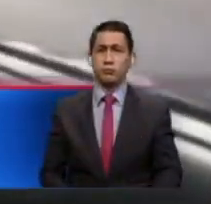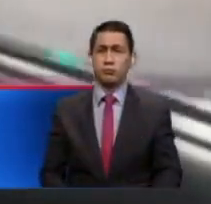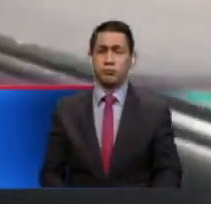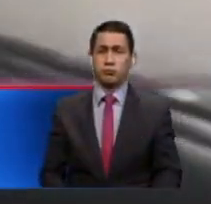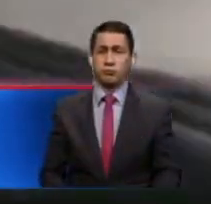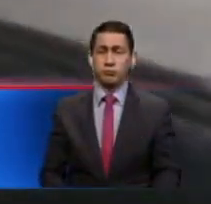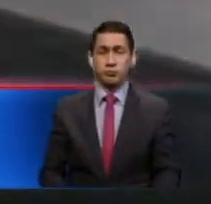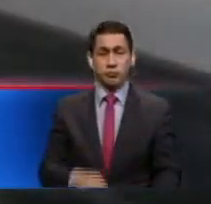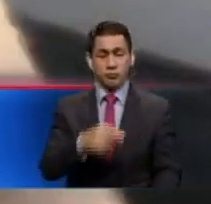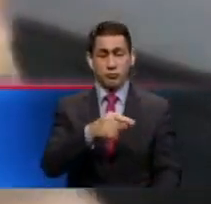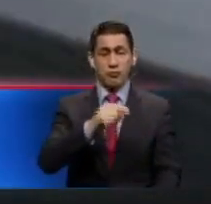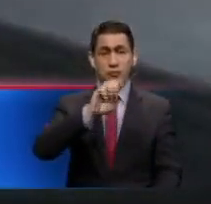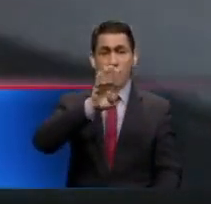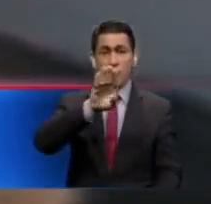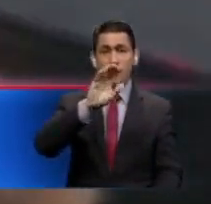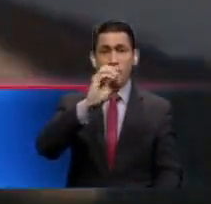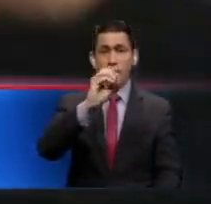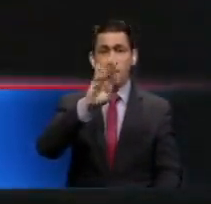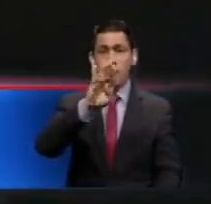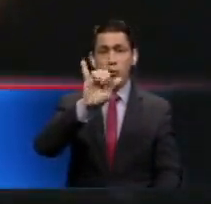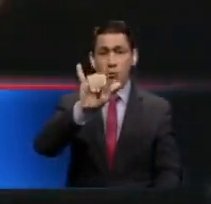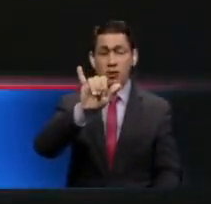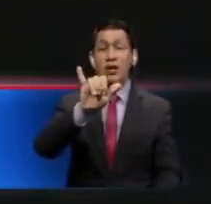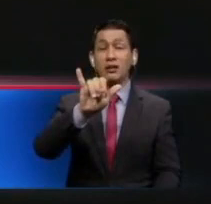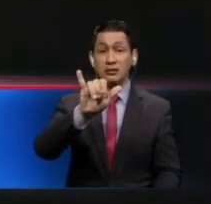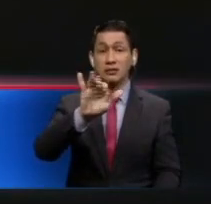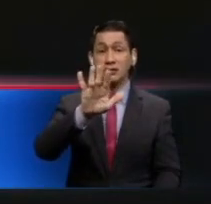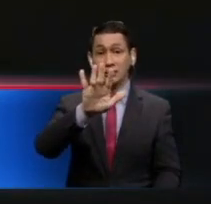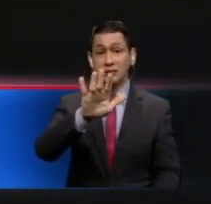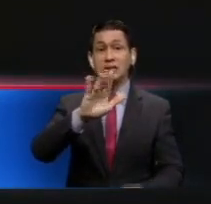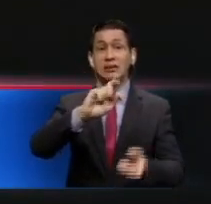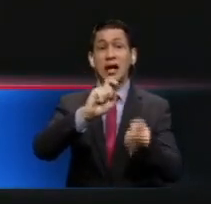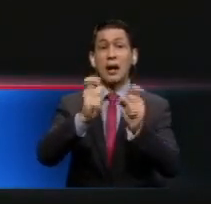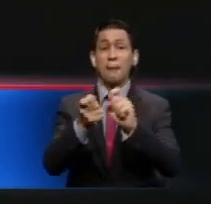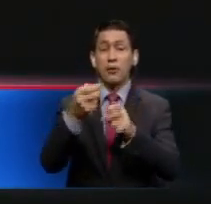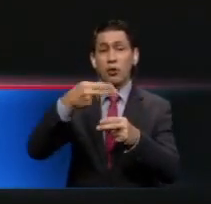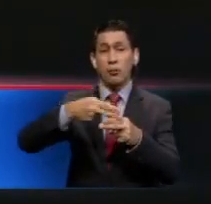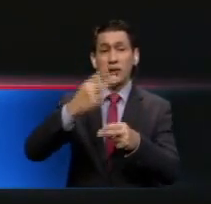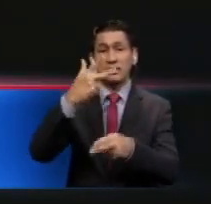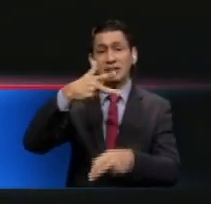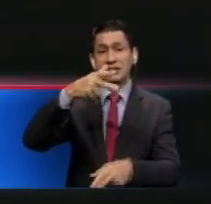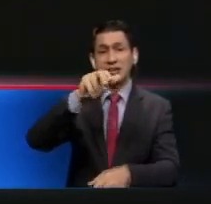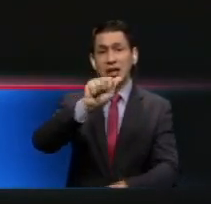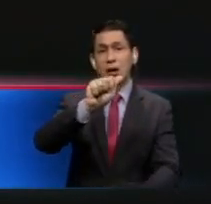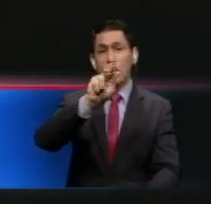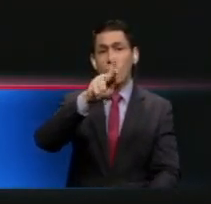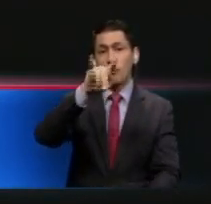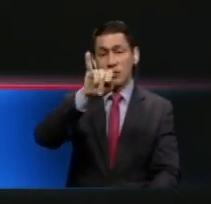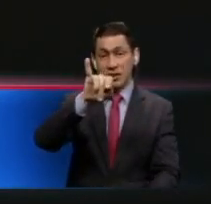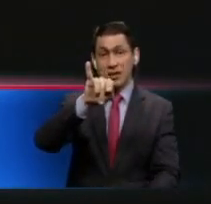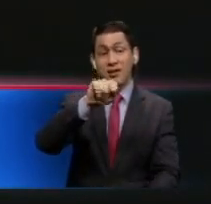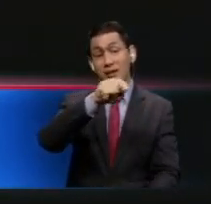Se llama Bobby, pero fue rebautizado y será llamado Chaupi en honor al lugar donde fue rescatado. Se le dará la chance de